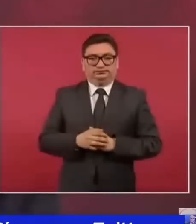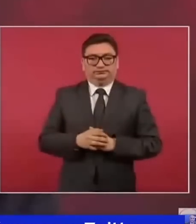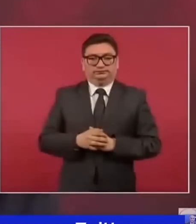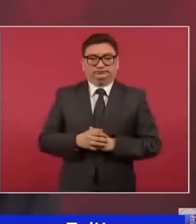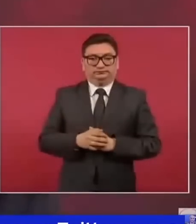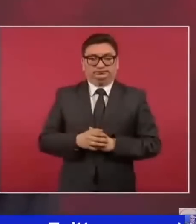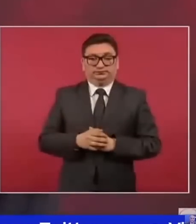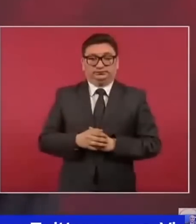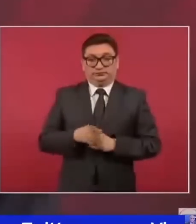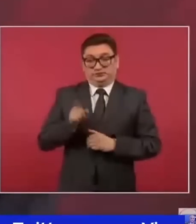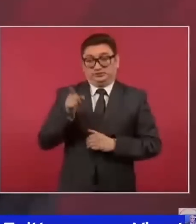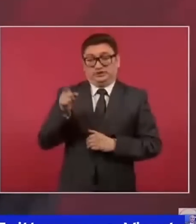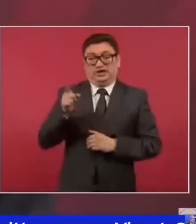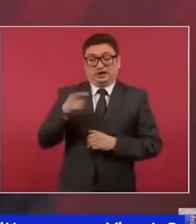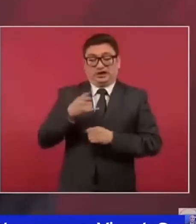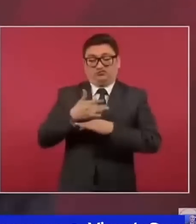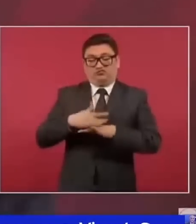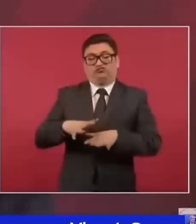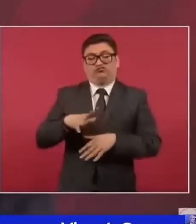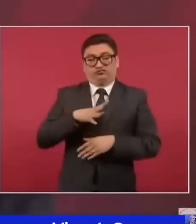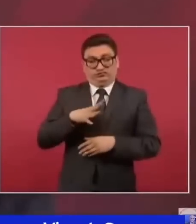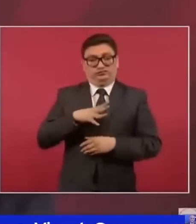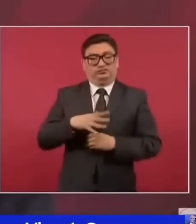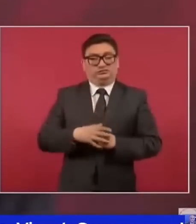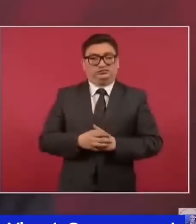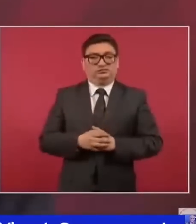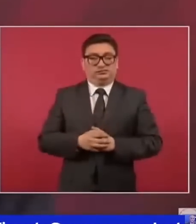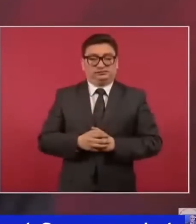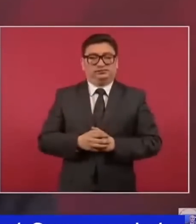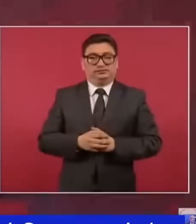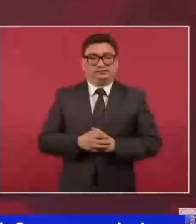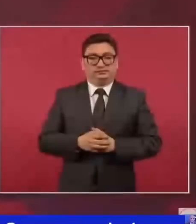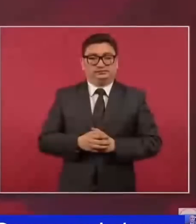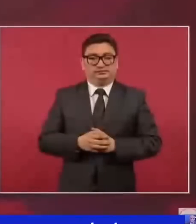él posee información, yo diría